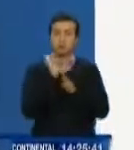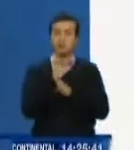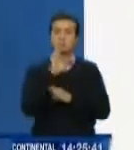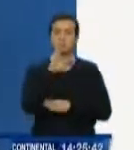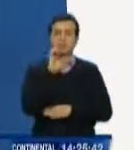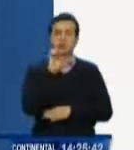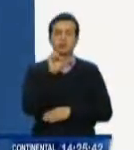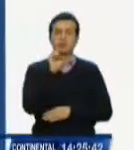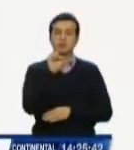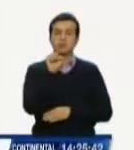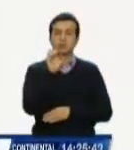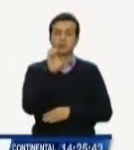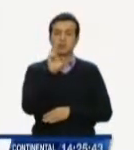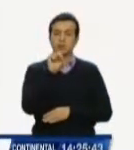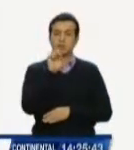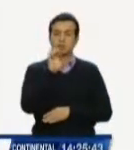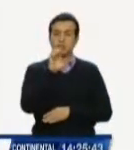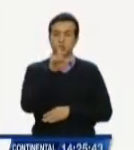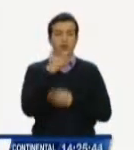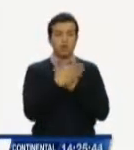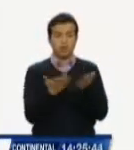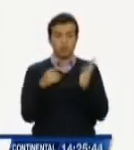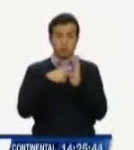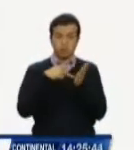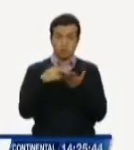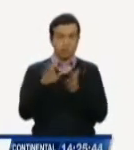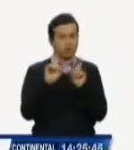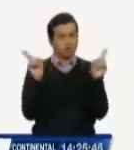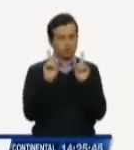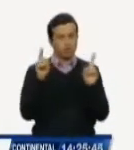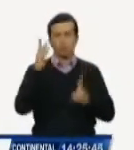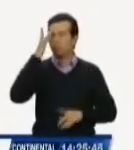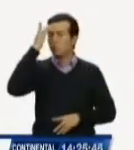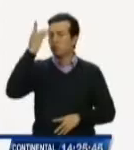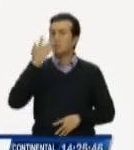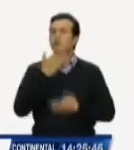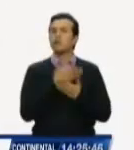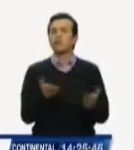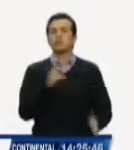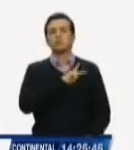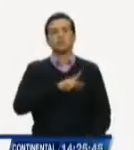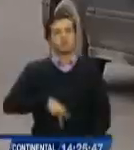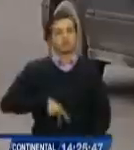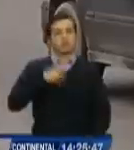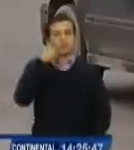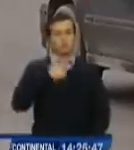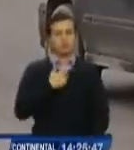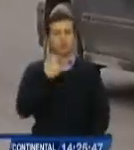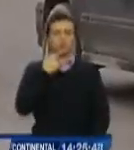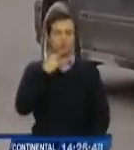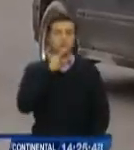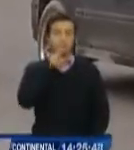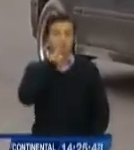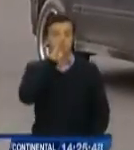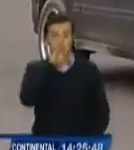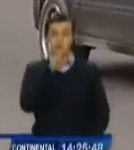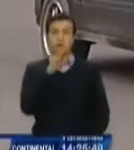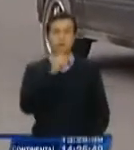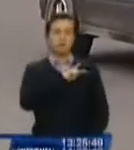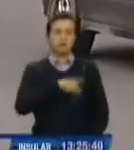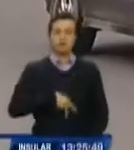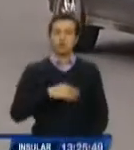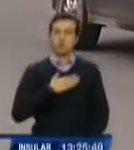SENAE, estos son los artículos que no pagan impuestos porque son catalogados como efectos personales del viajero, siempre y cuando sean para